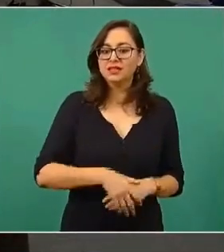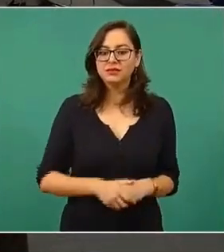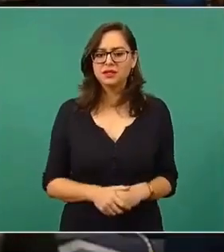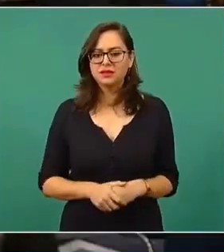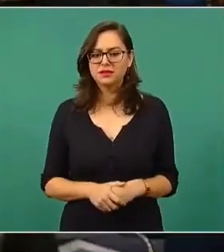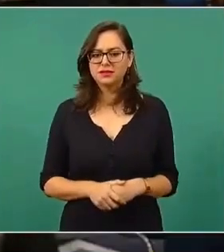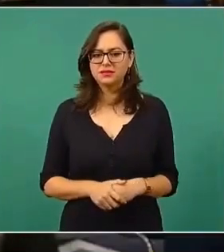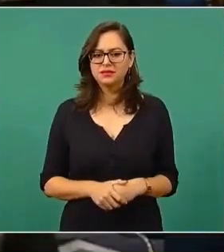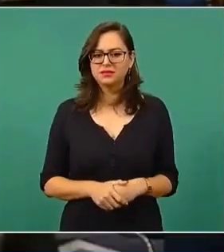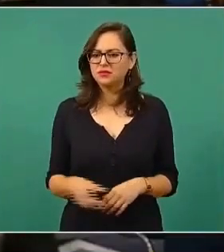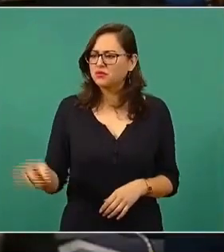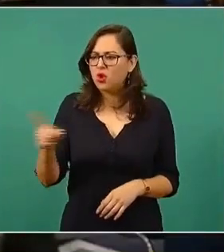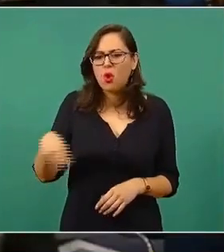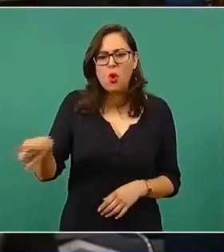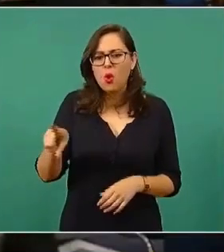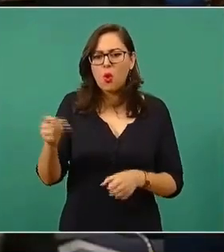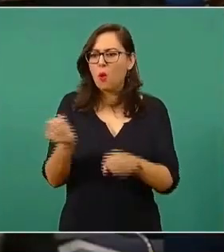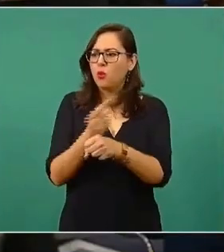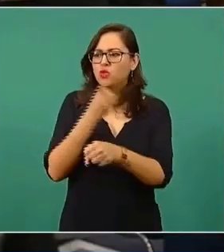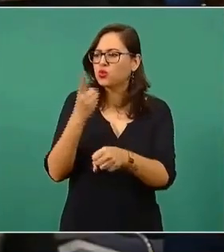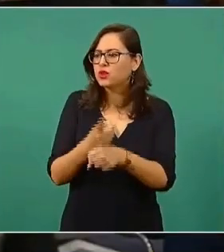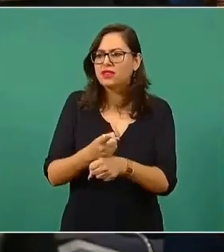tienen alternativas?